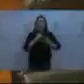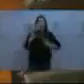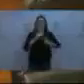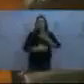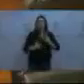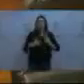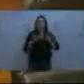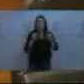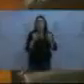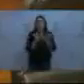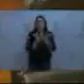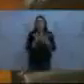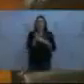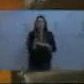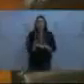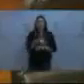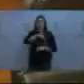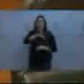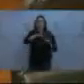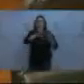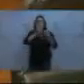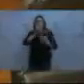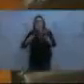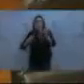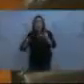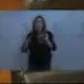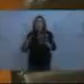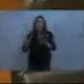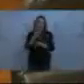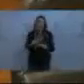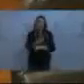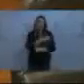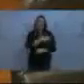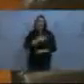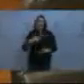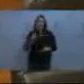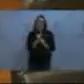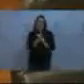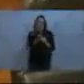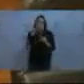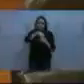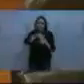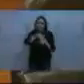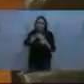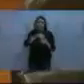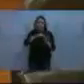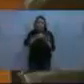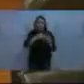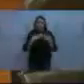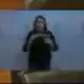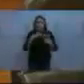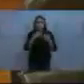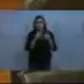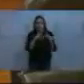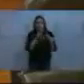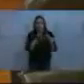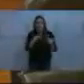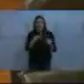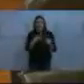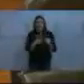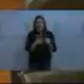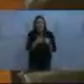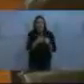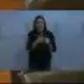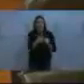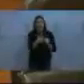de solicitudes con más de 1.600 personas que desean trabajar en nuestro sistema sanitario y que estará desarrollado